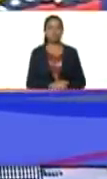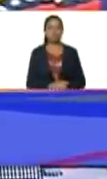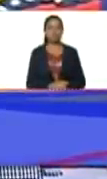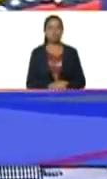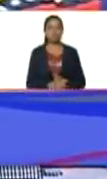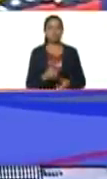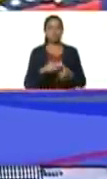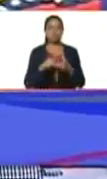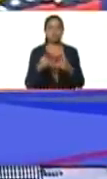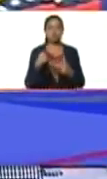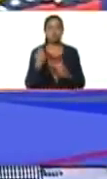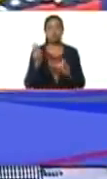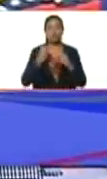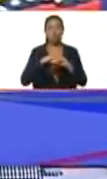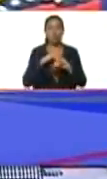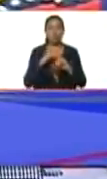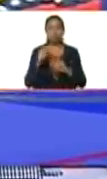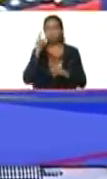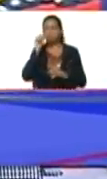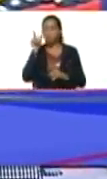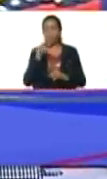Entonces, estoy de acuerdo con Héctor.